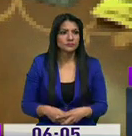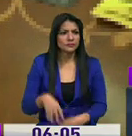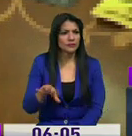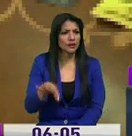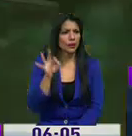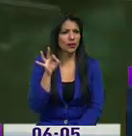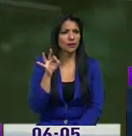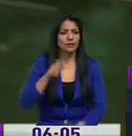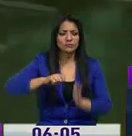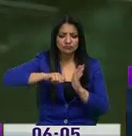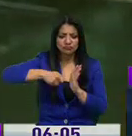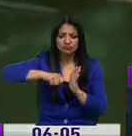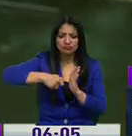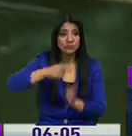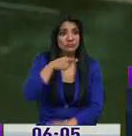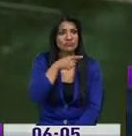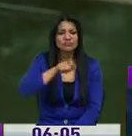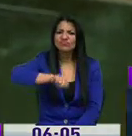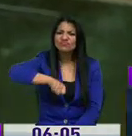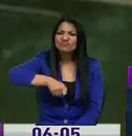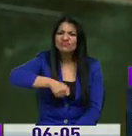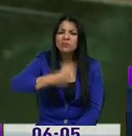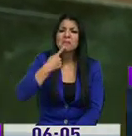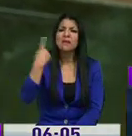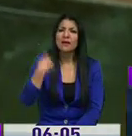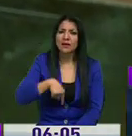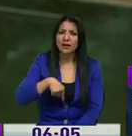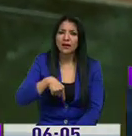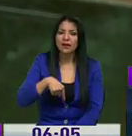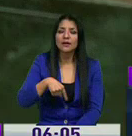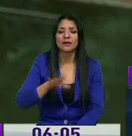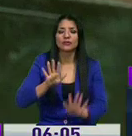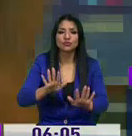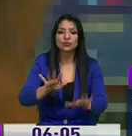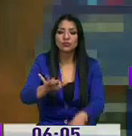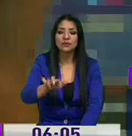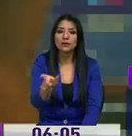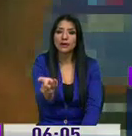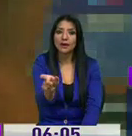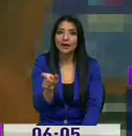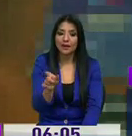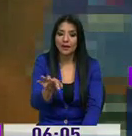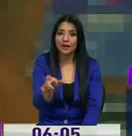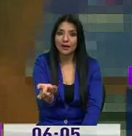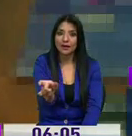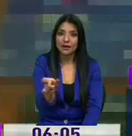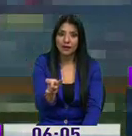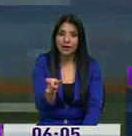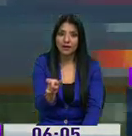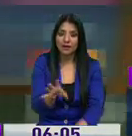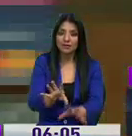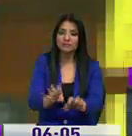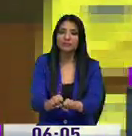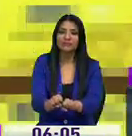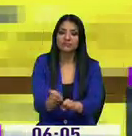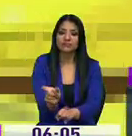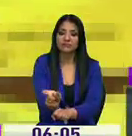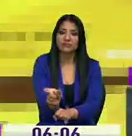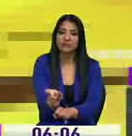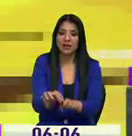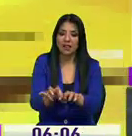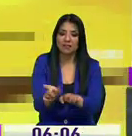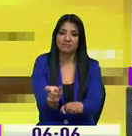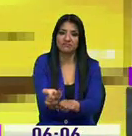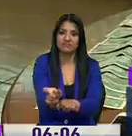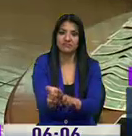desarmador que supuestamente utilizaban para violentar la seguridad desde el cajero y así que la máquina retenga la tarjeta cuando